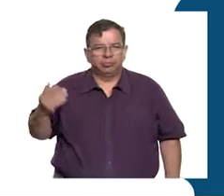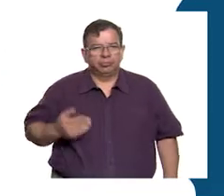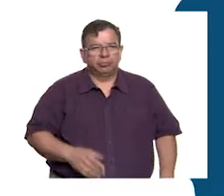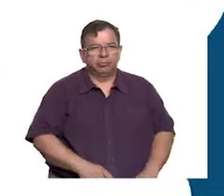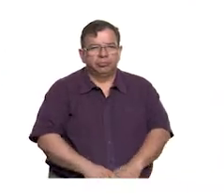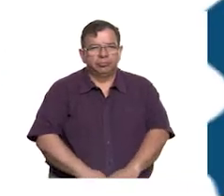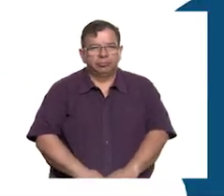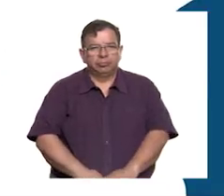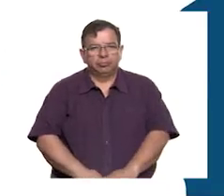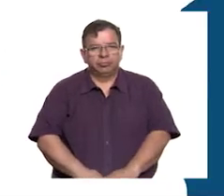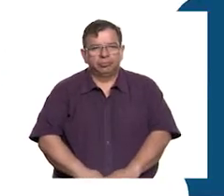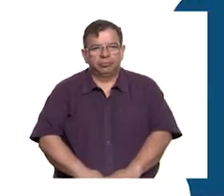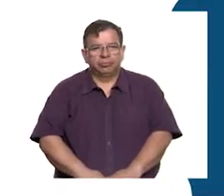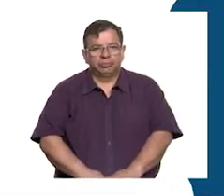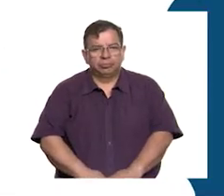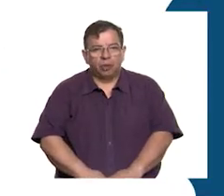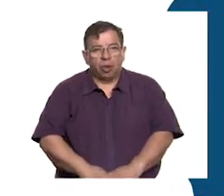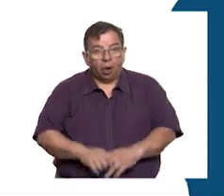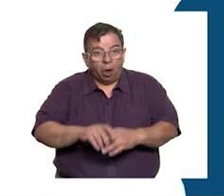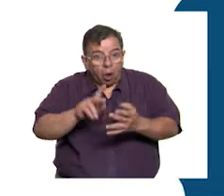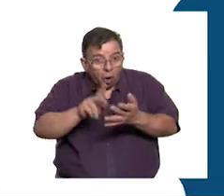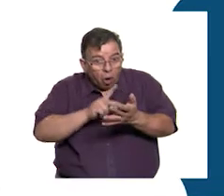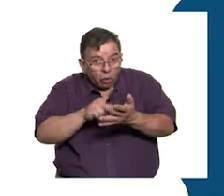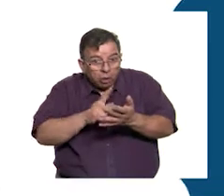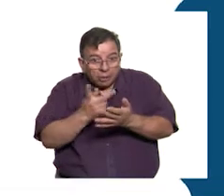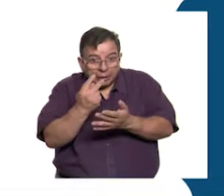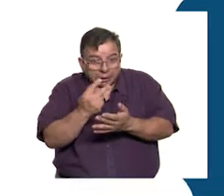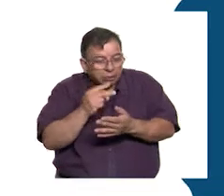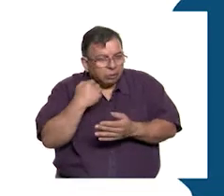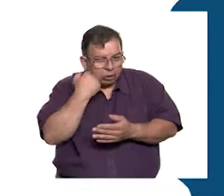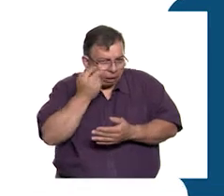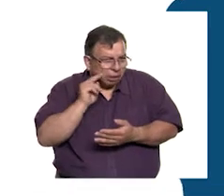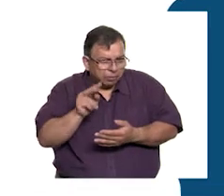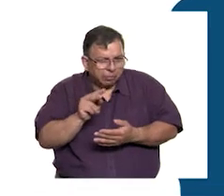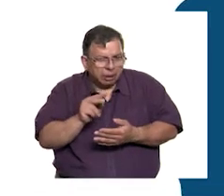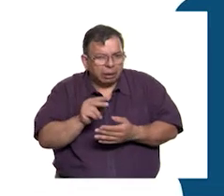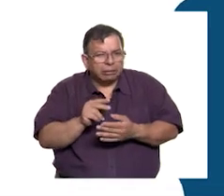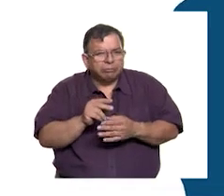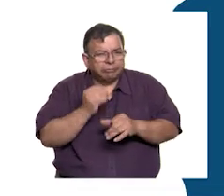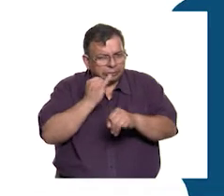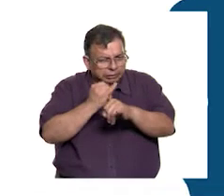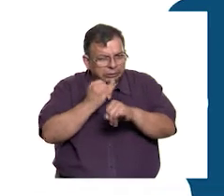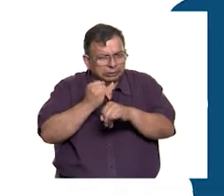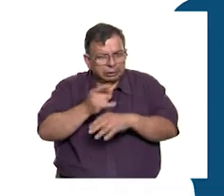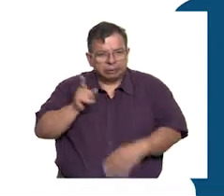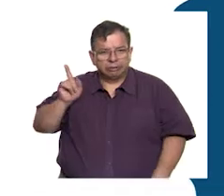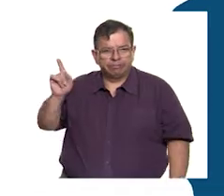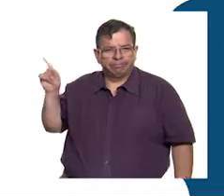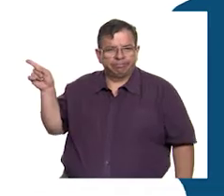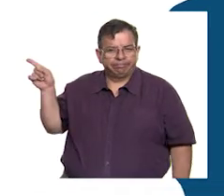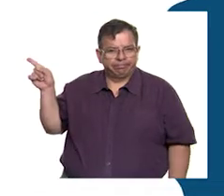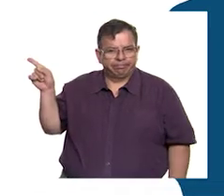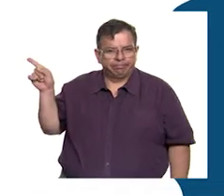conalitech.sep.gov.mx. Si quieres volver a ver los programas de Aprende en Casa, los puedes encontrar en la siguiente liga: